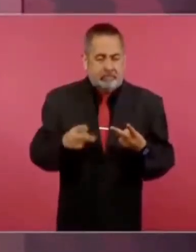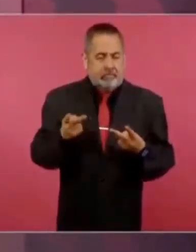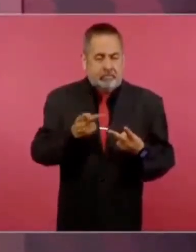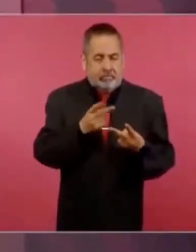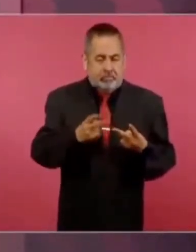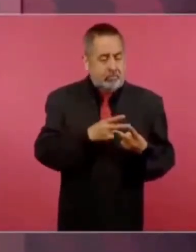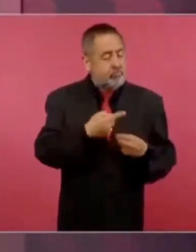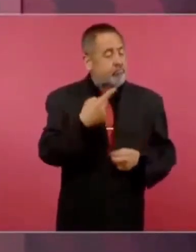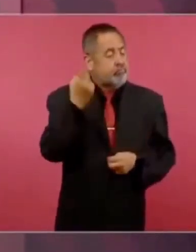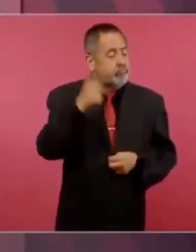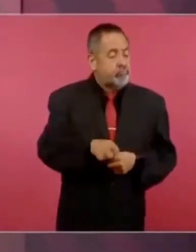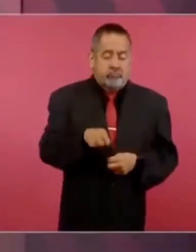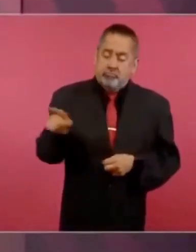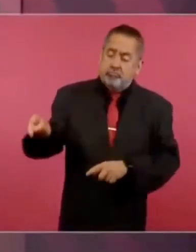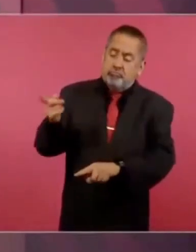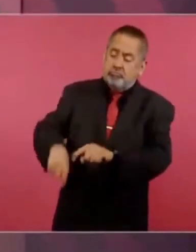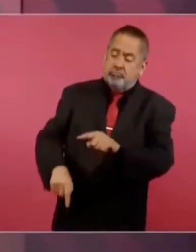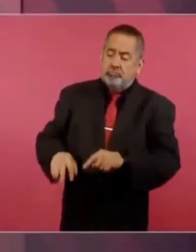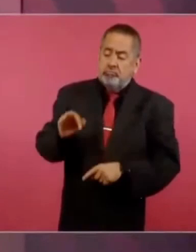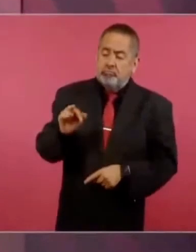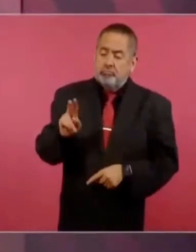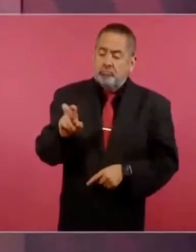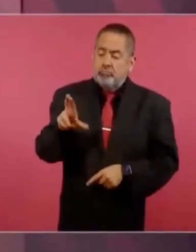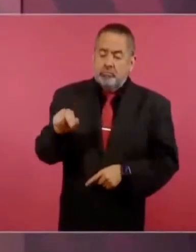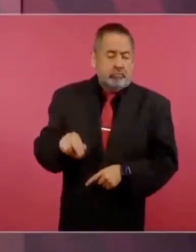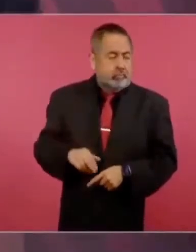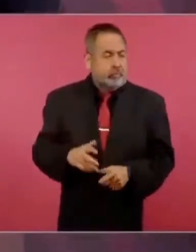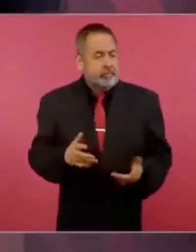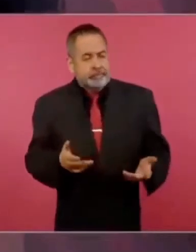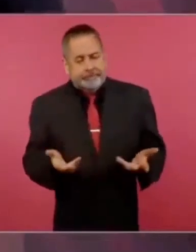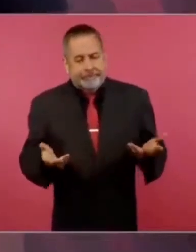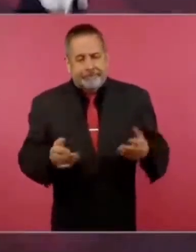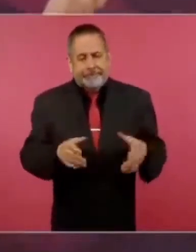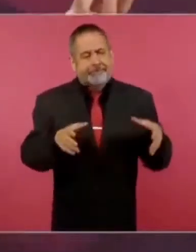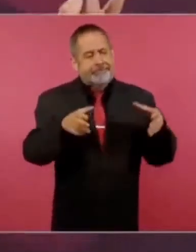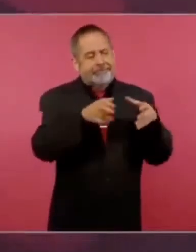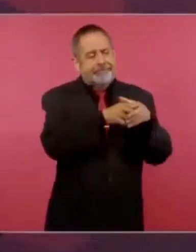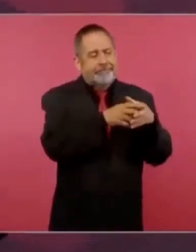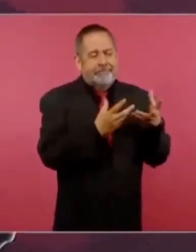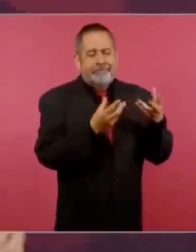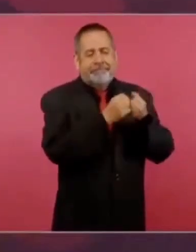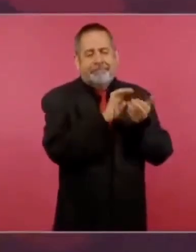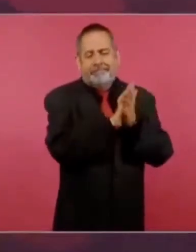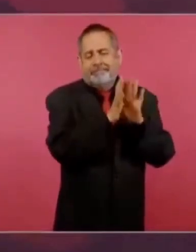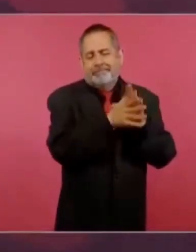la suprema corte y desde luego la alianza conservadora